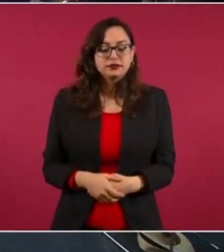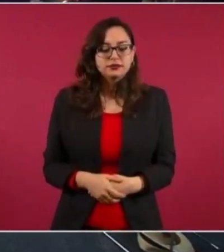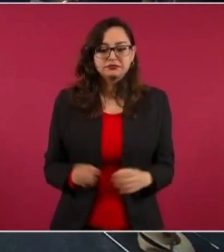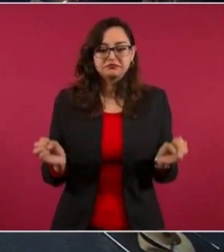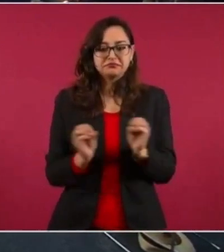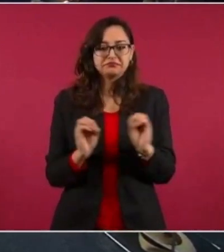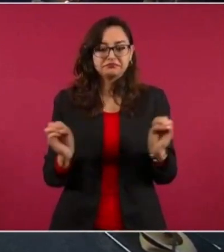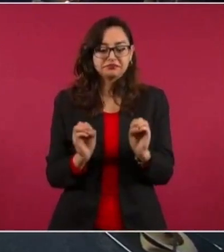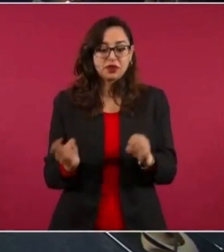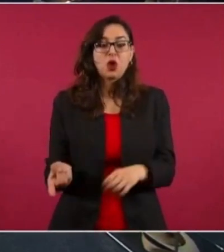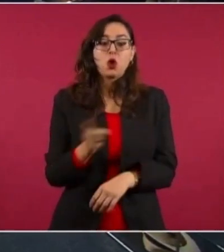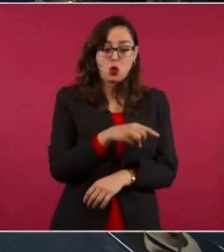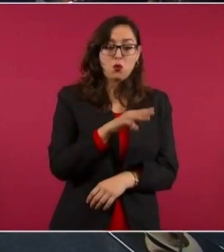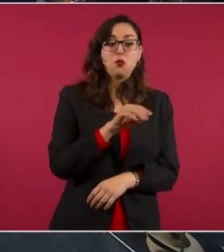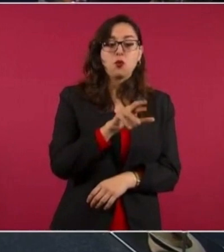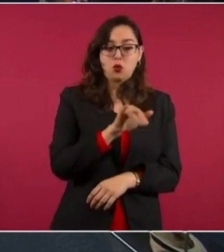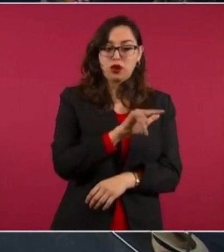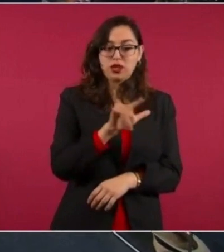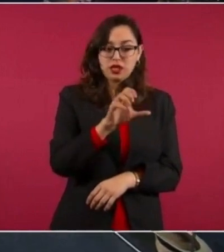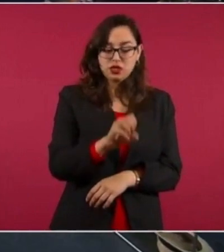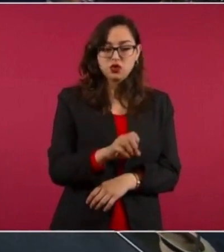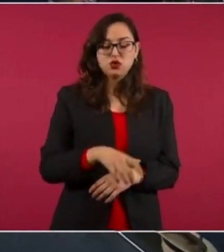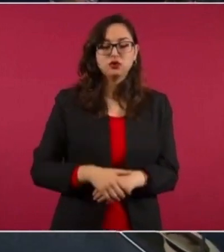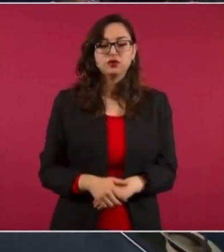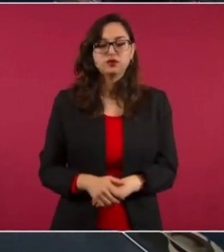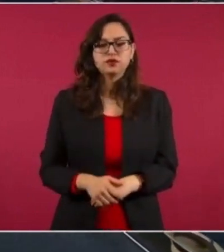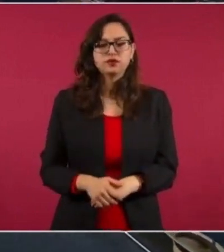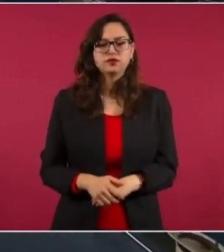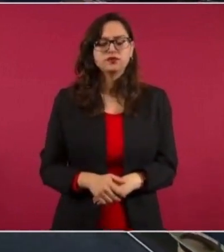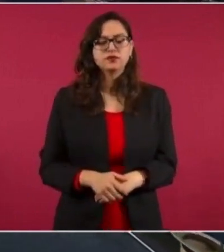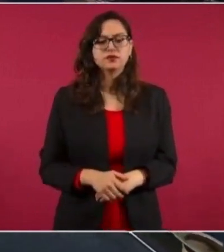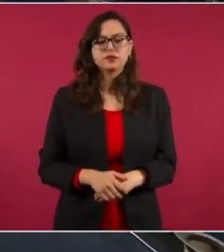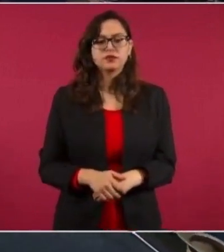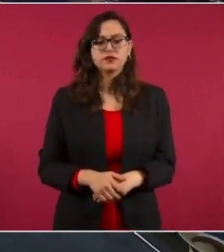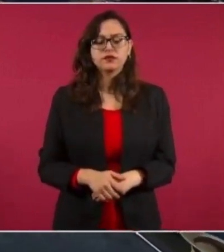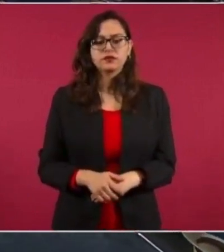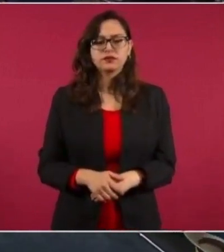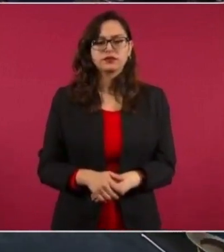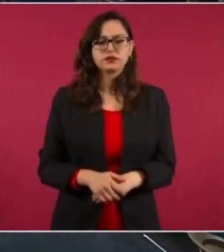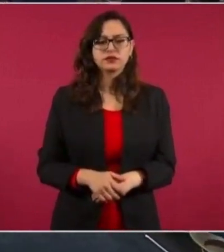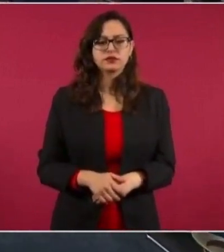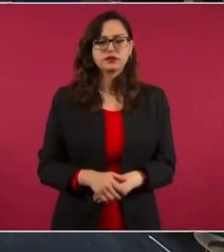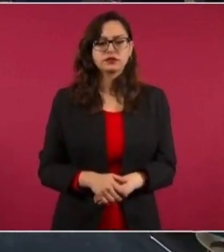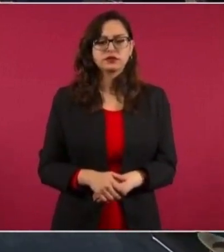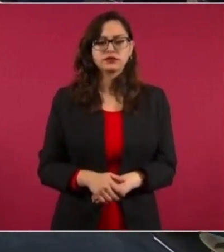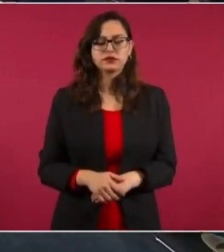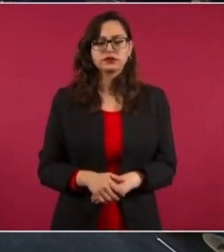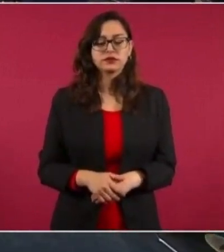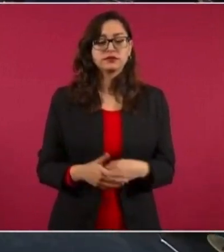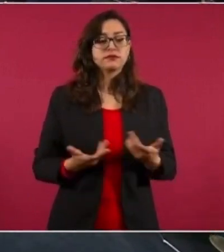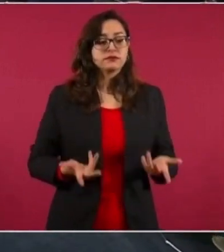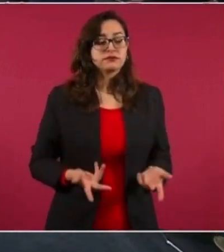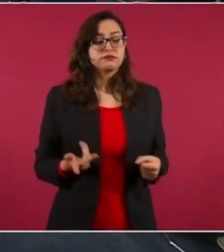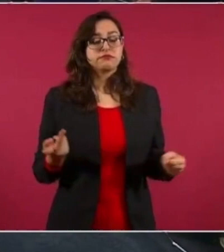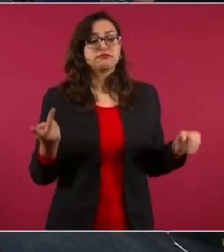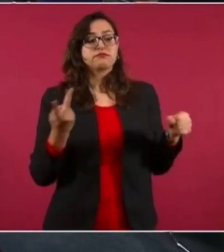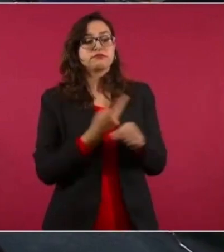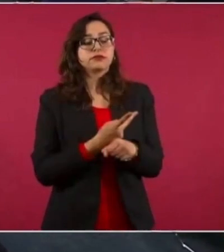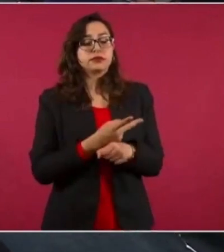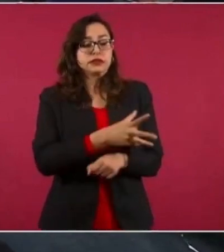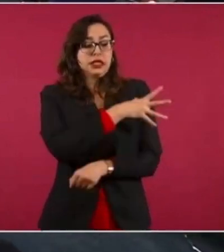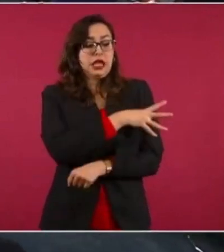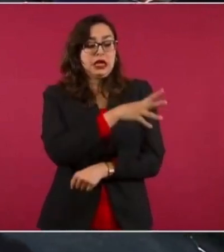aparece Murillo. Lo que decía el informe del GIEI con respecto de el actuar del general Cienfuegos hace un